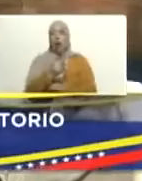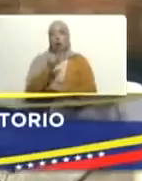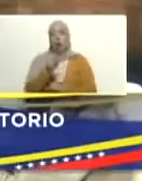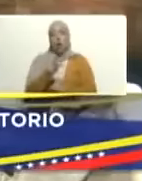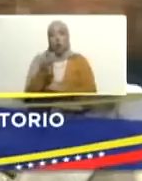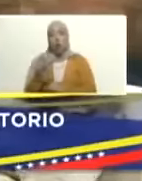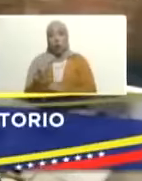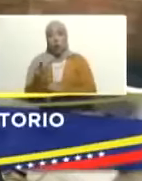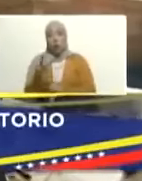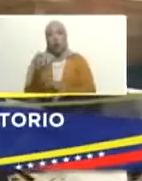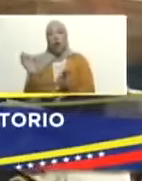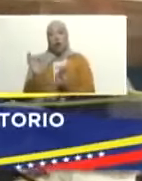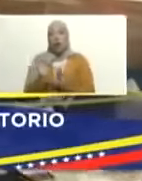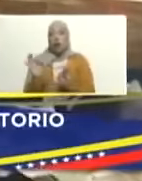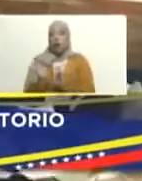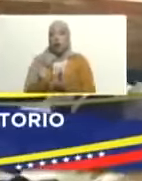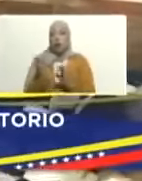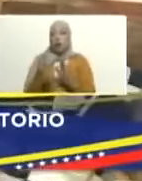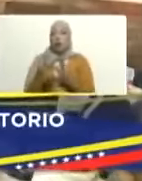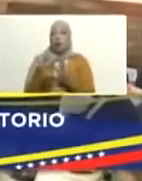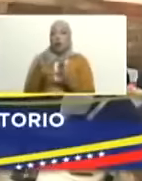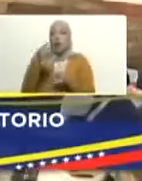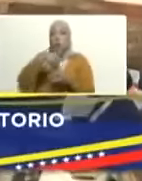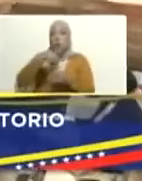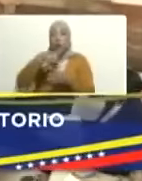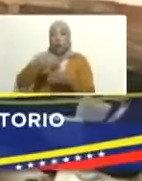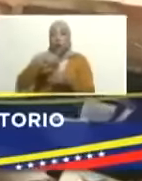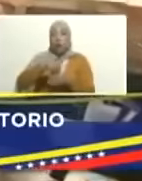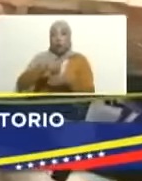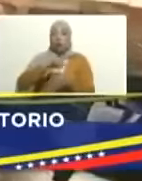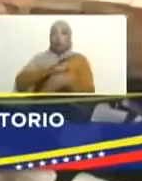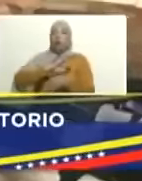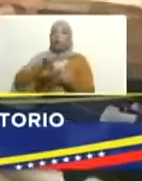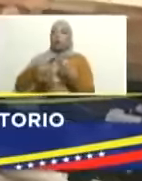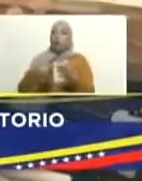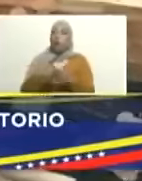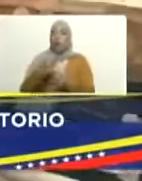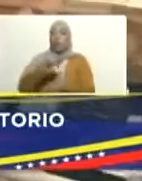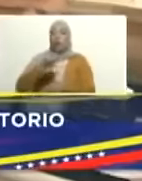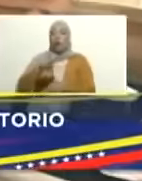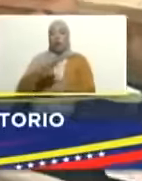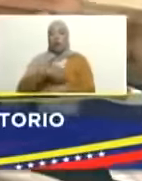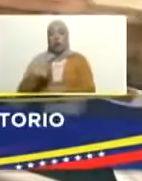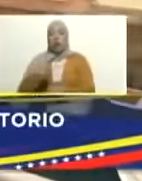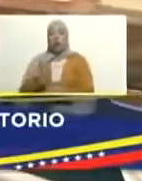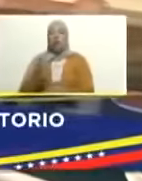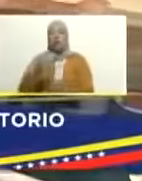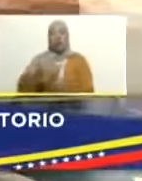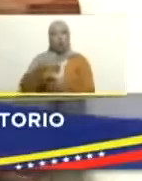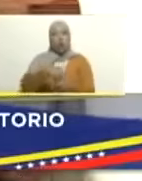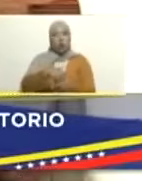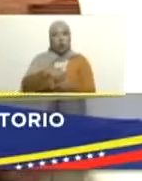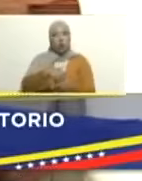Porque nada más dan garantías electorales para todos en este documento firmado. Pequeño detalle.